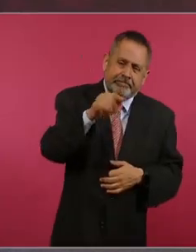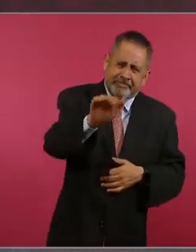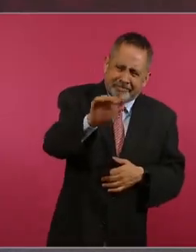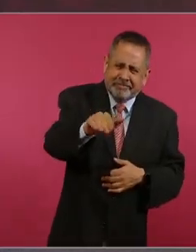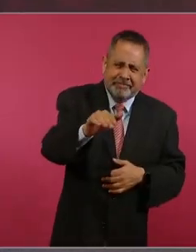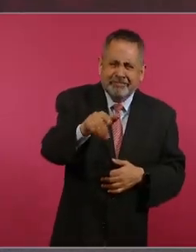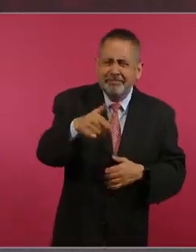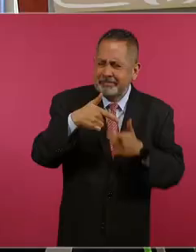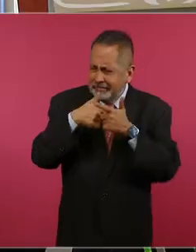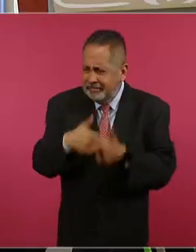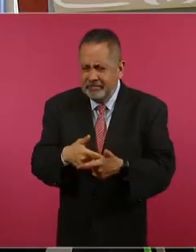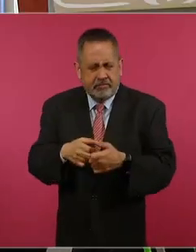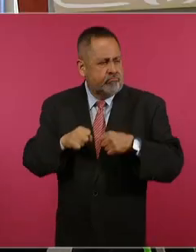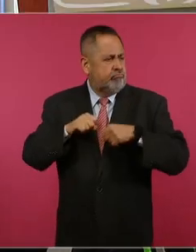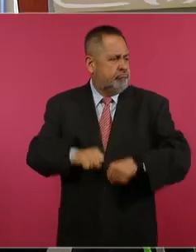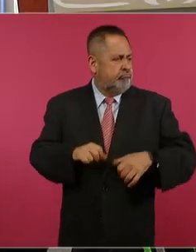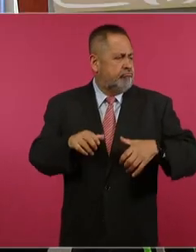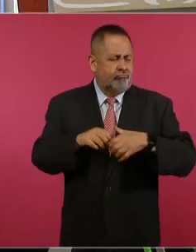fortaleciendo los fueros,